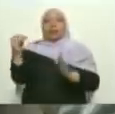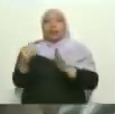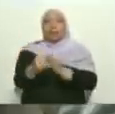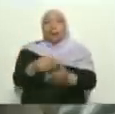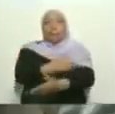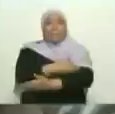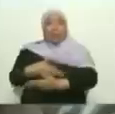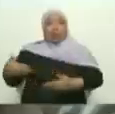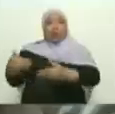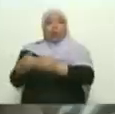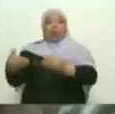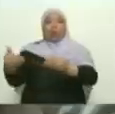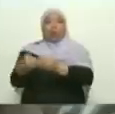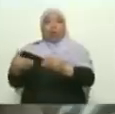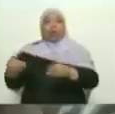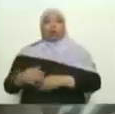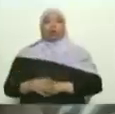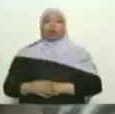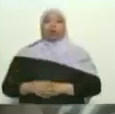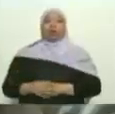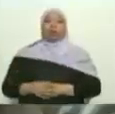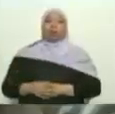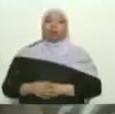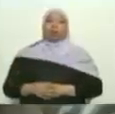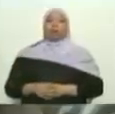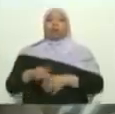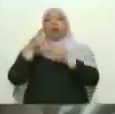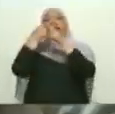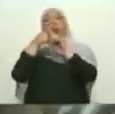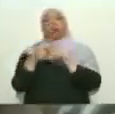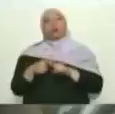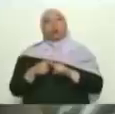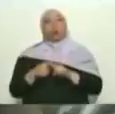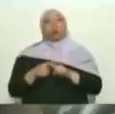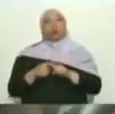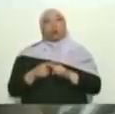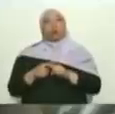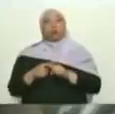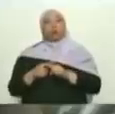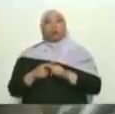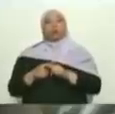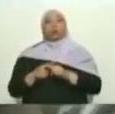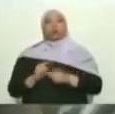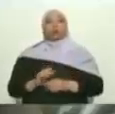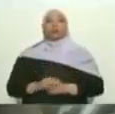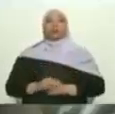dólares. Yo creo que cualquier otro país le pasa algo así y